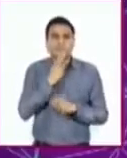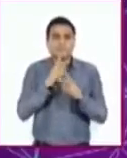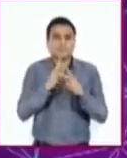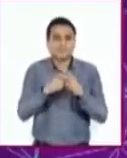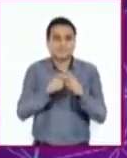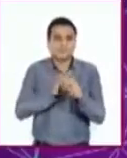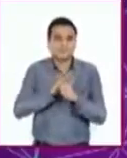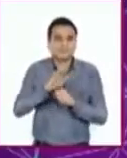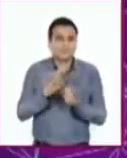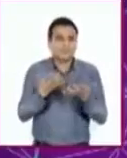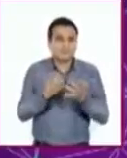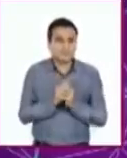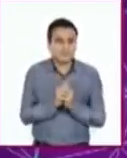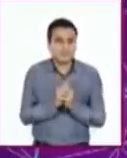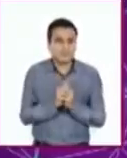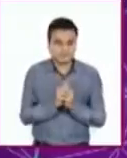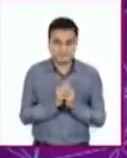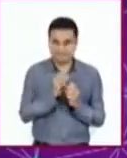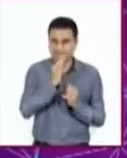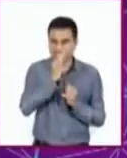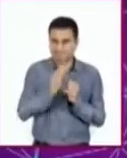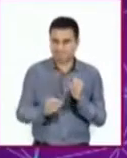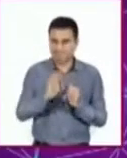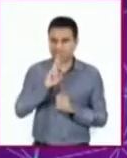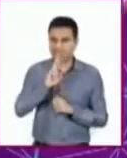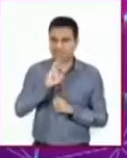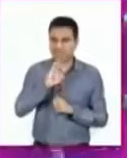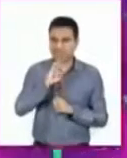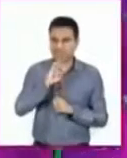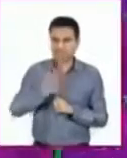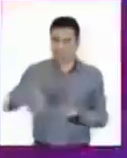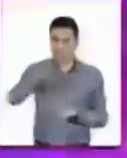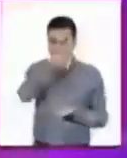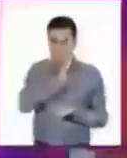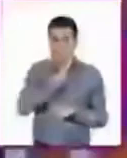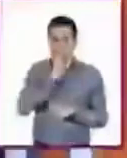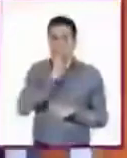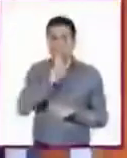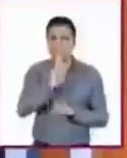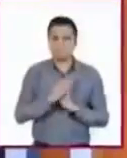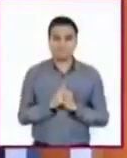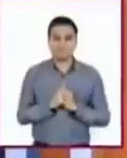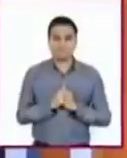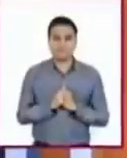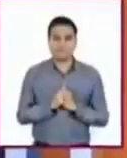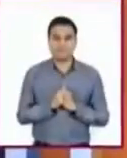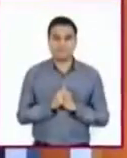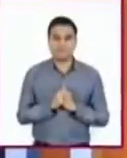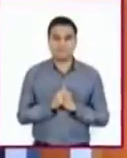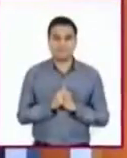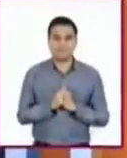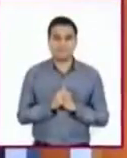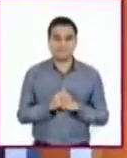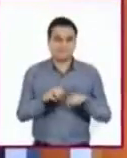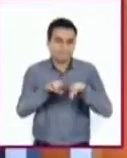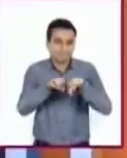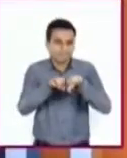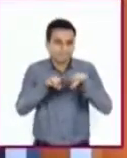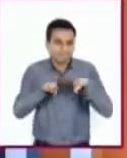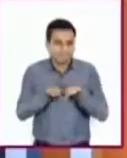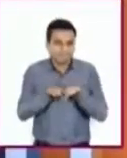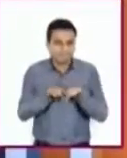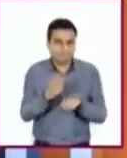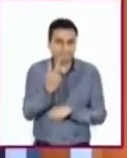distancia? Como reto final, calculen y respondan. ¿Cuál es la diferencia entre los puntos que obtuvieron los